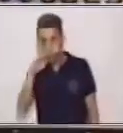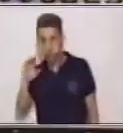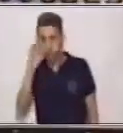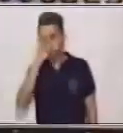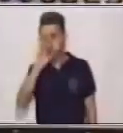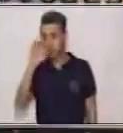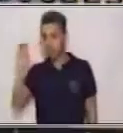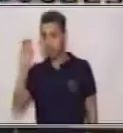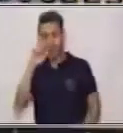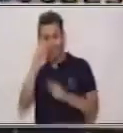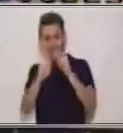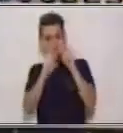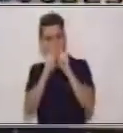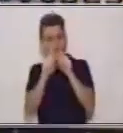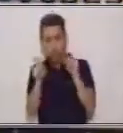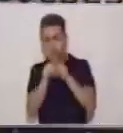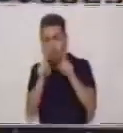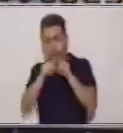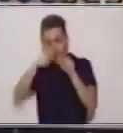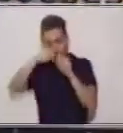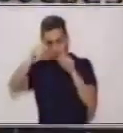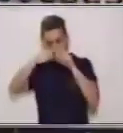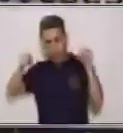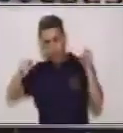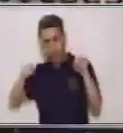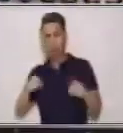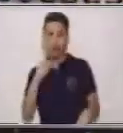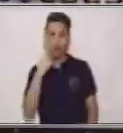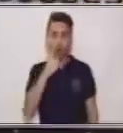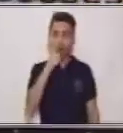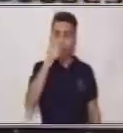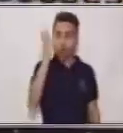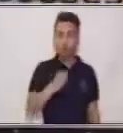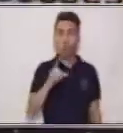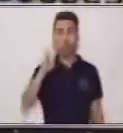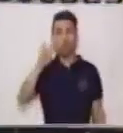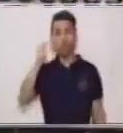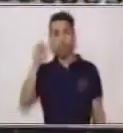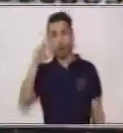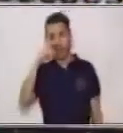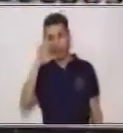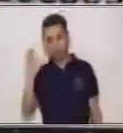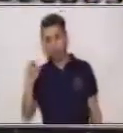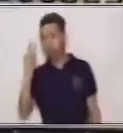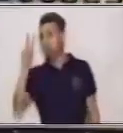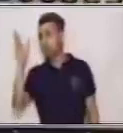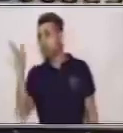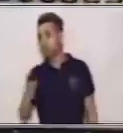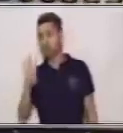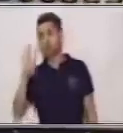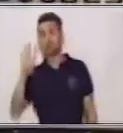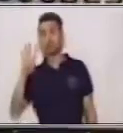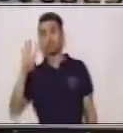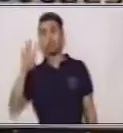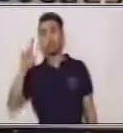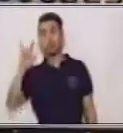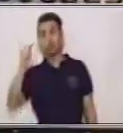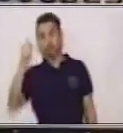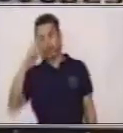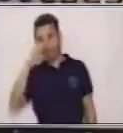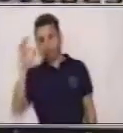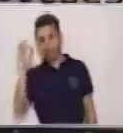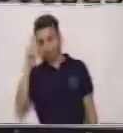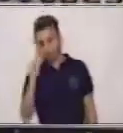exactamente igual. Un cuarto, dos cuartos, tres cuartos y cuatro cuartos. Esos son,